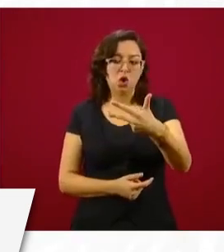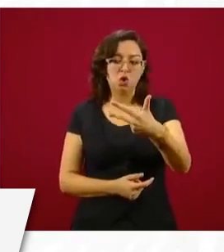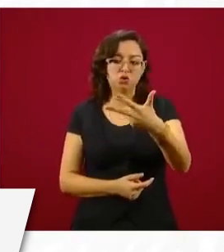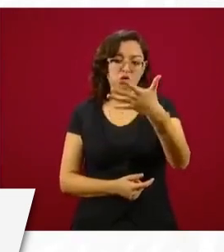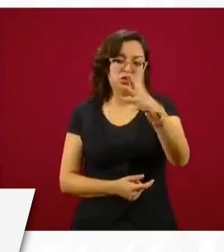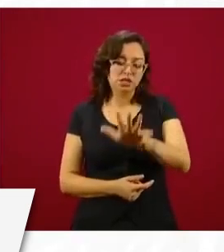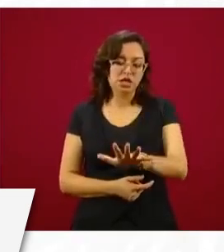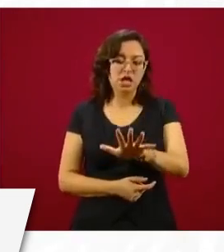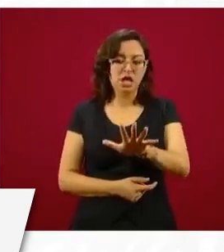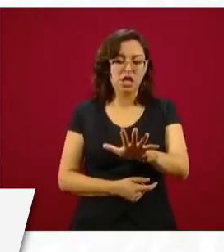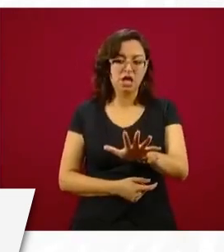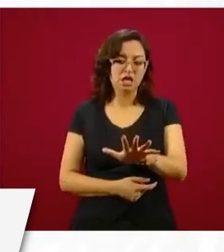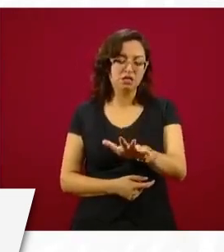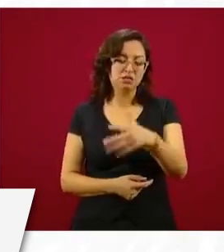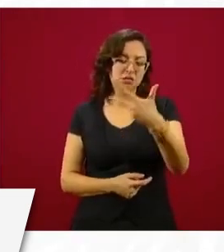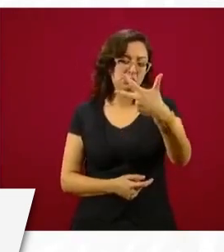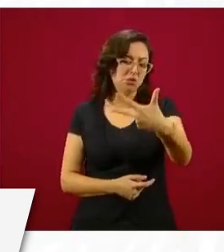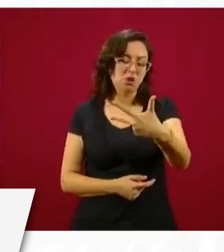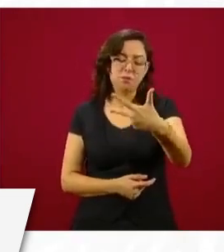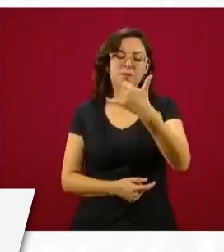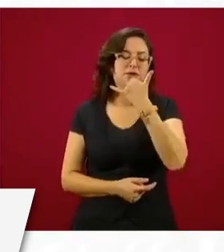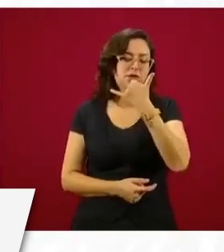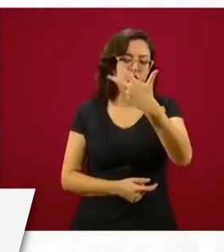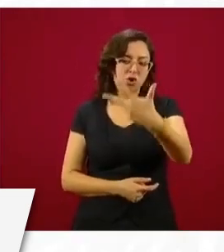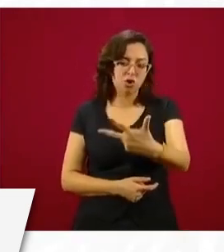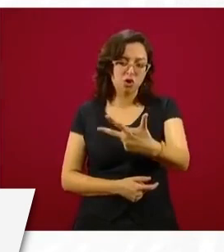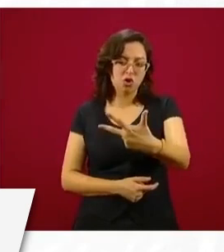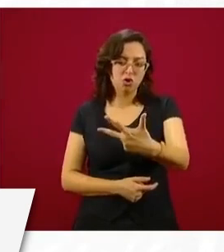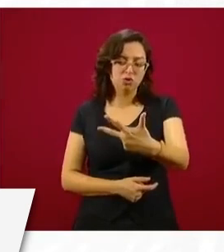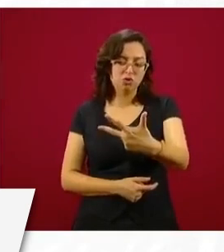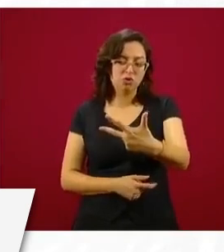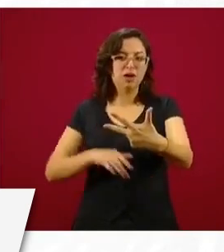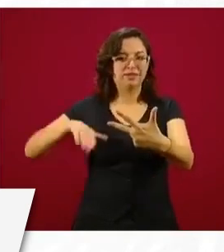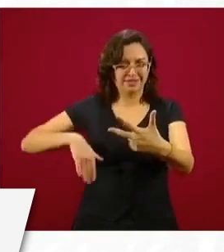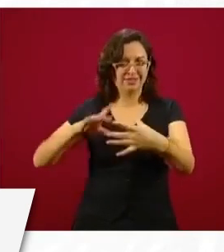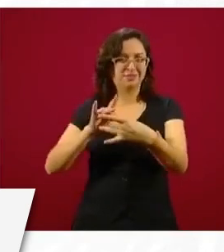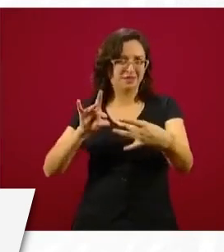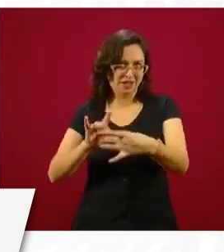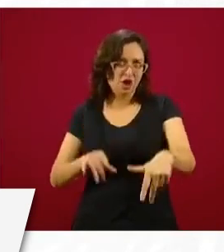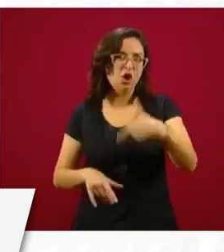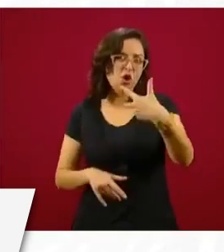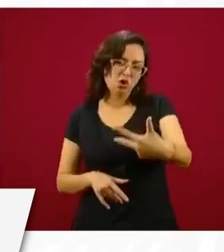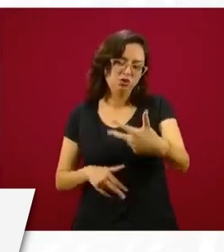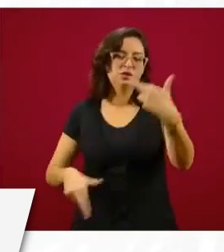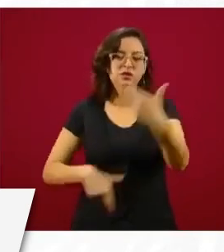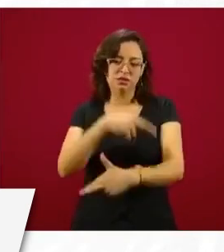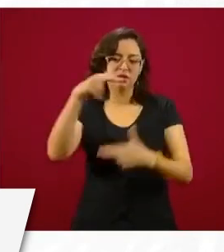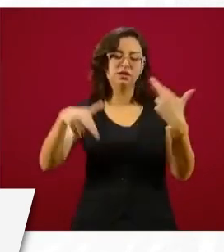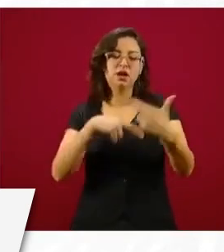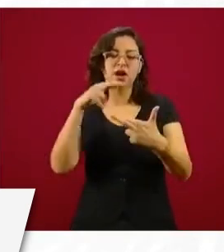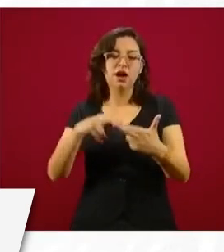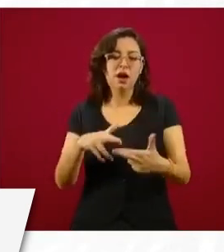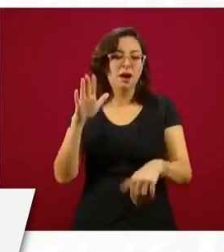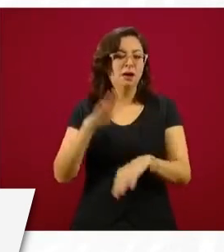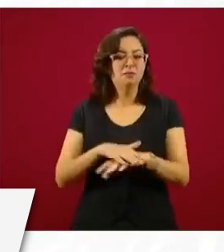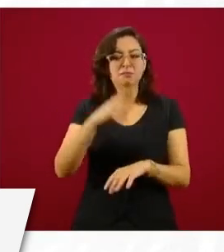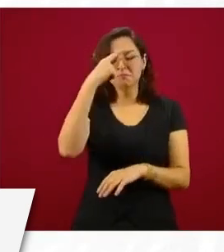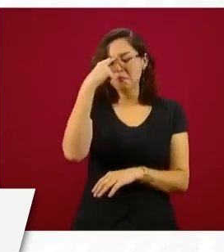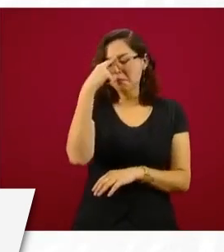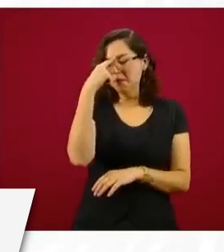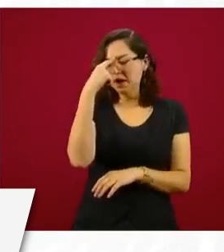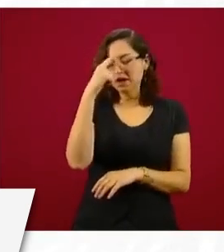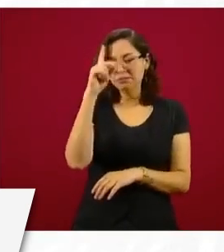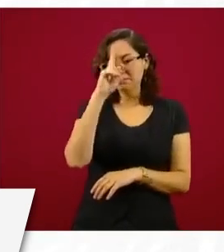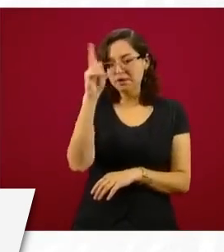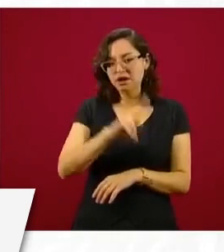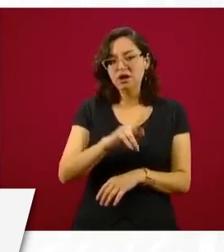allí reseñados, perdón, 8, como había mencionado, 1 por región. En este caso es Redco, la empresa